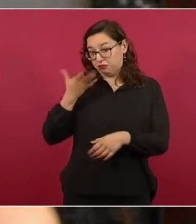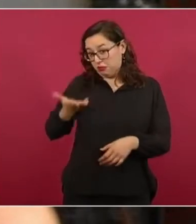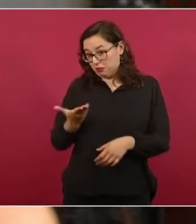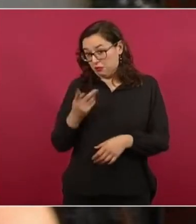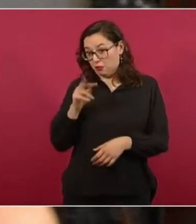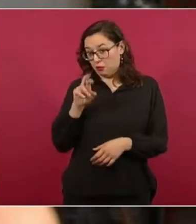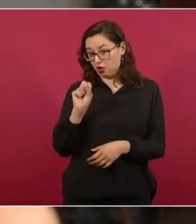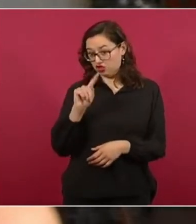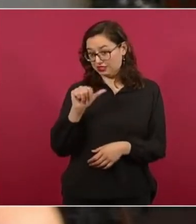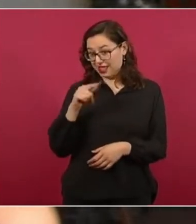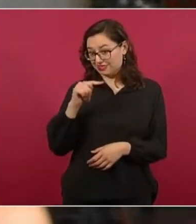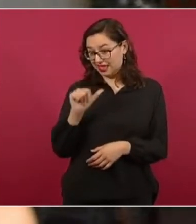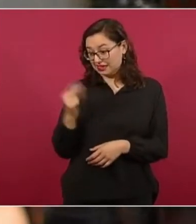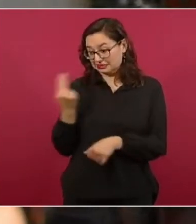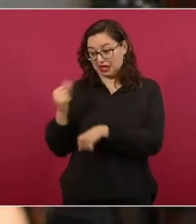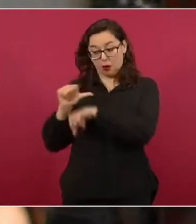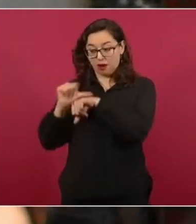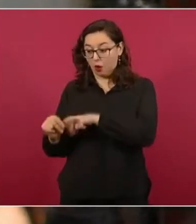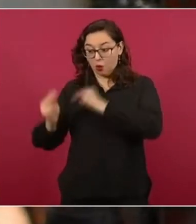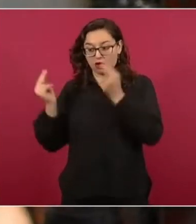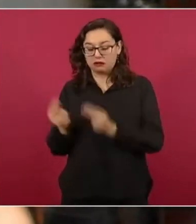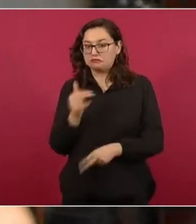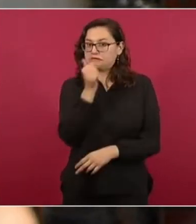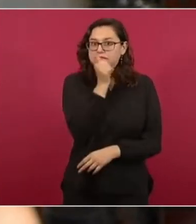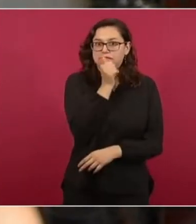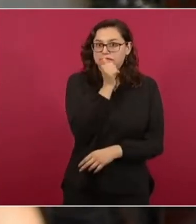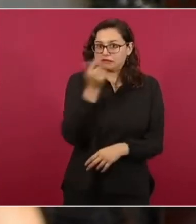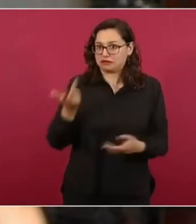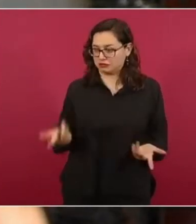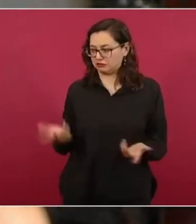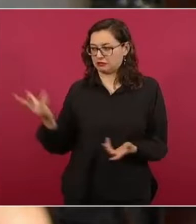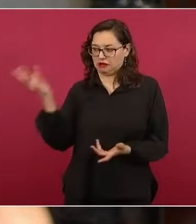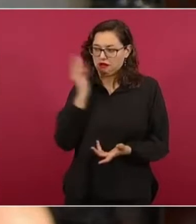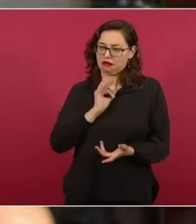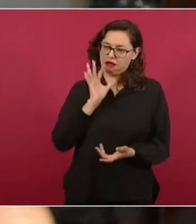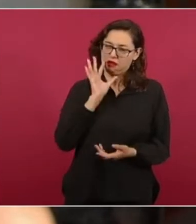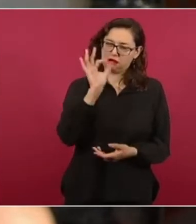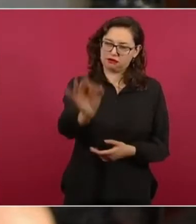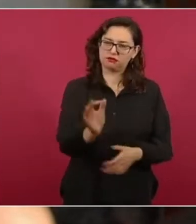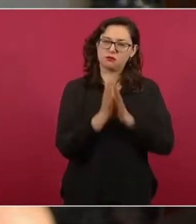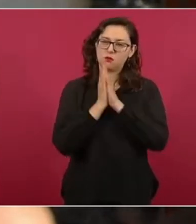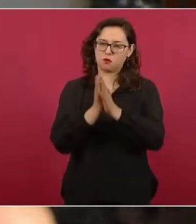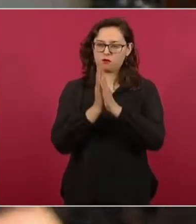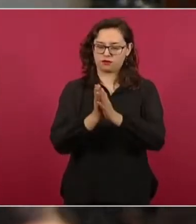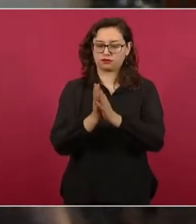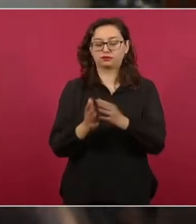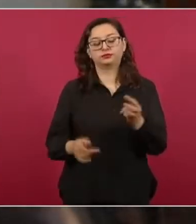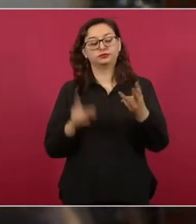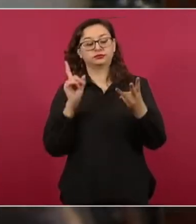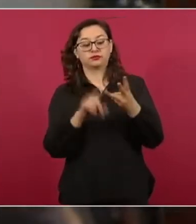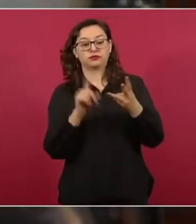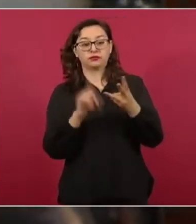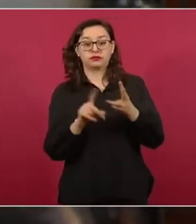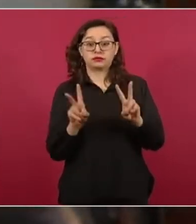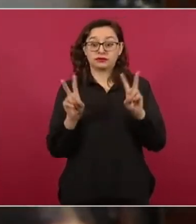pregunta, presidente, usted tiene en su agenda el caso de las pensiones, que dejaron